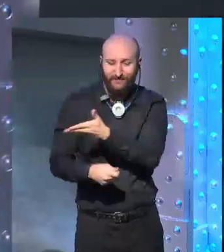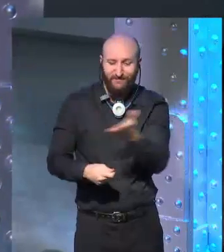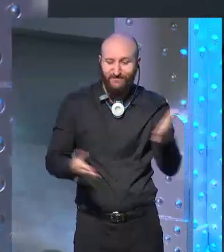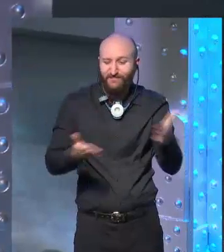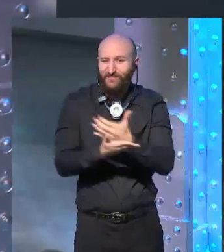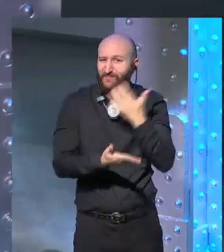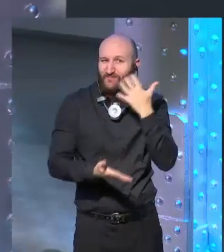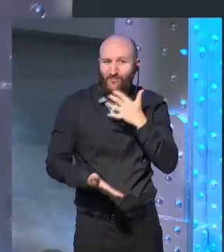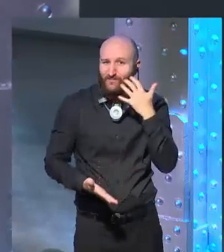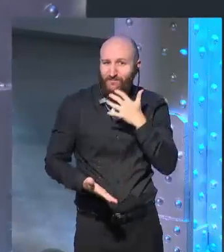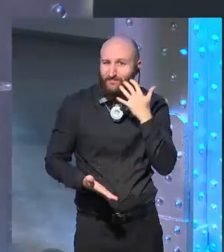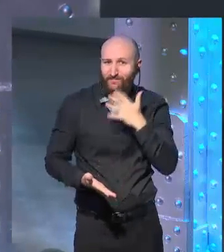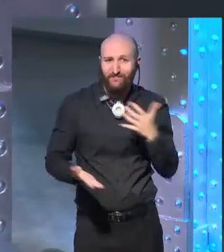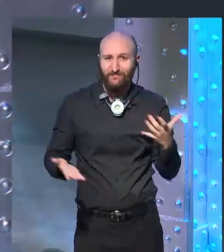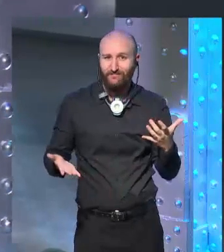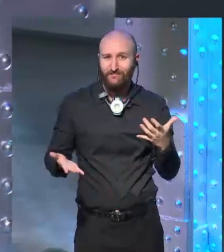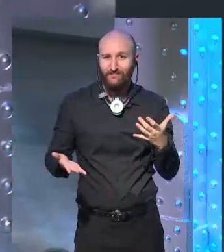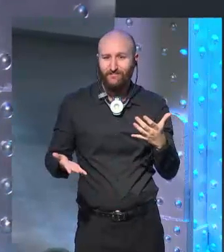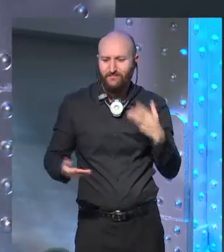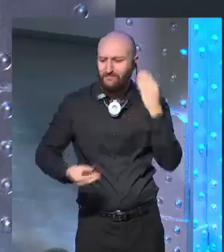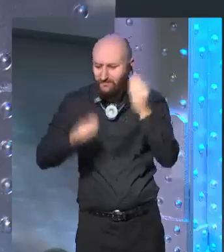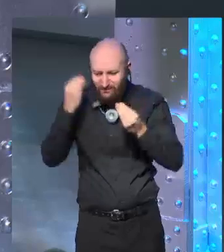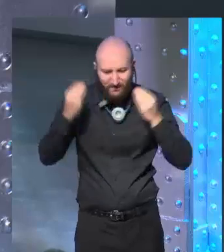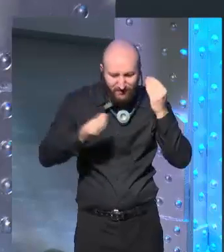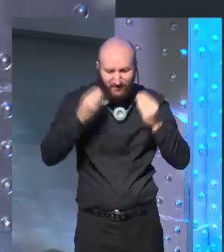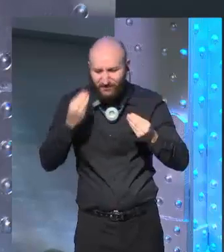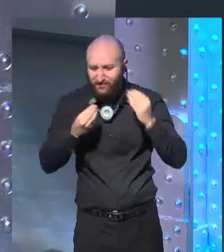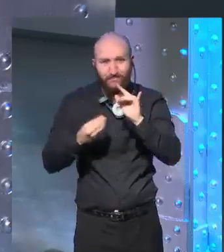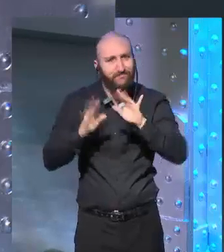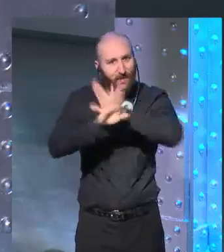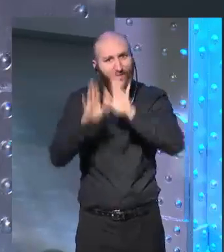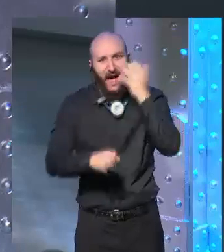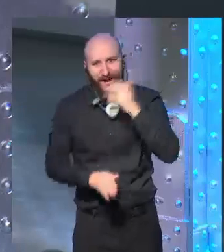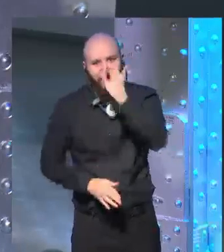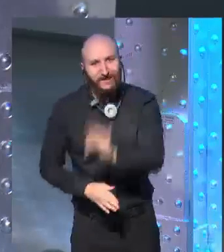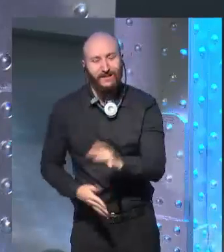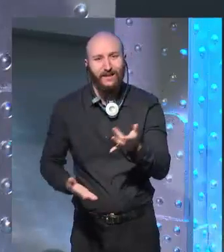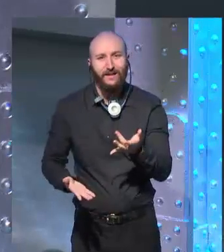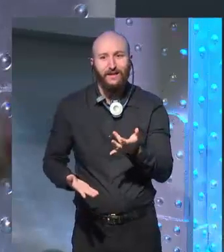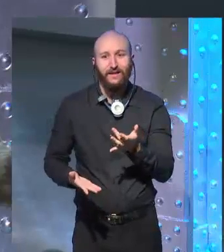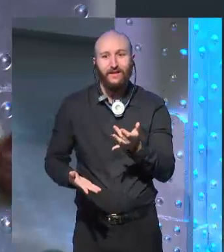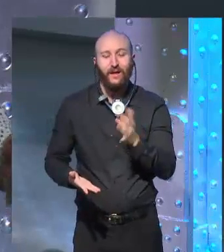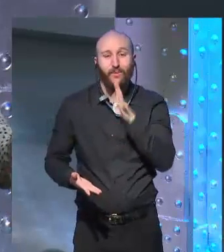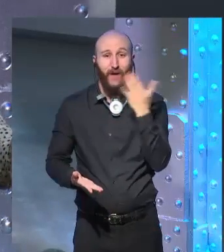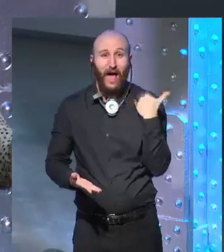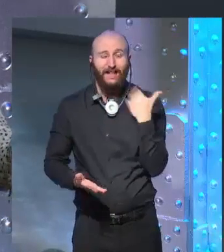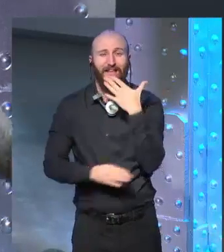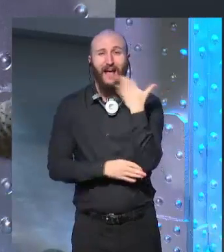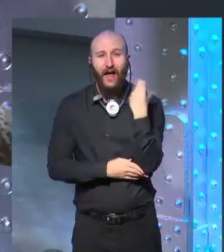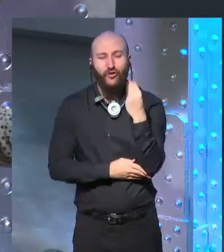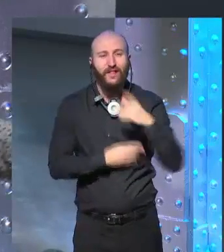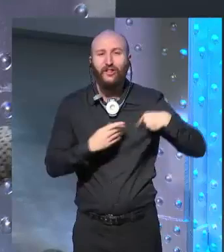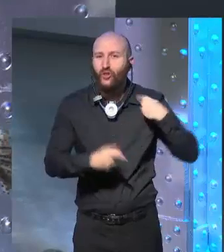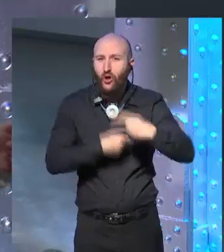época. Por muchas vueltas que les des, éramos raros. Y lo que tiene que ser una adolescente es que todos los días